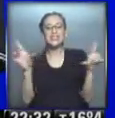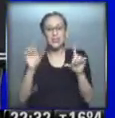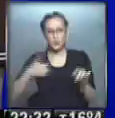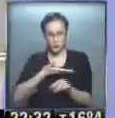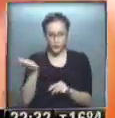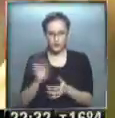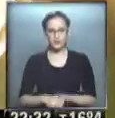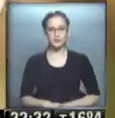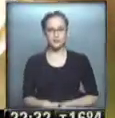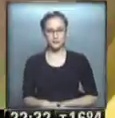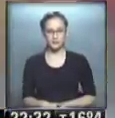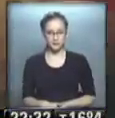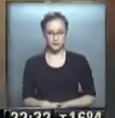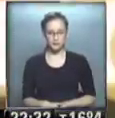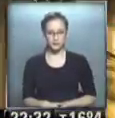pública.